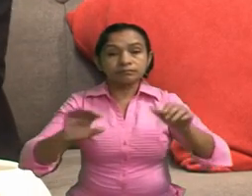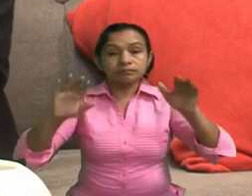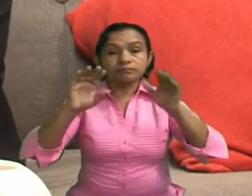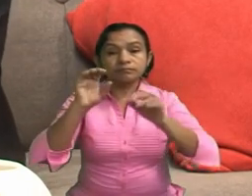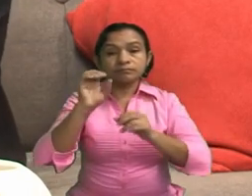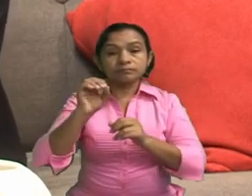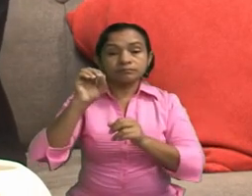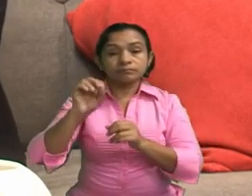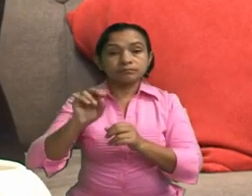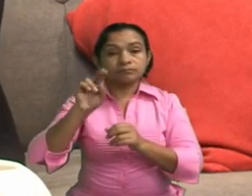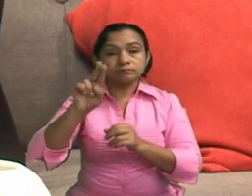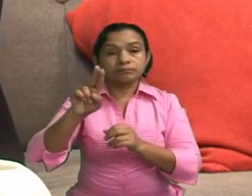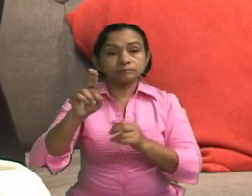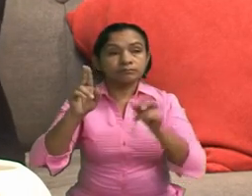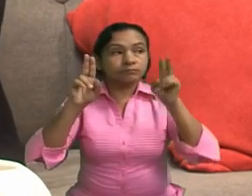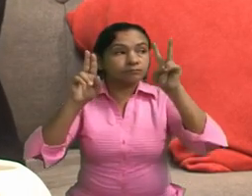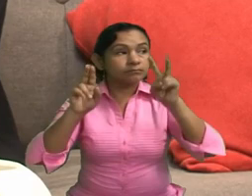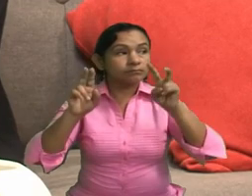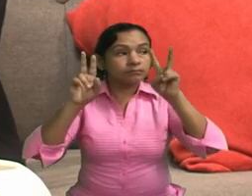Naciones Unidas, que es el tema